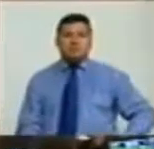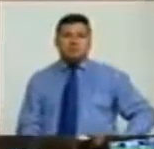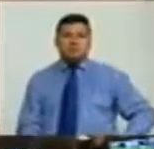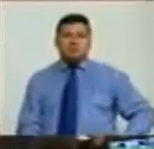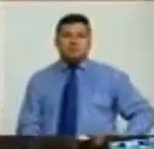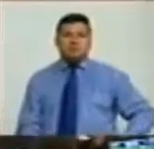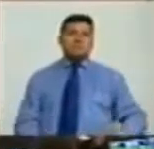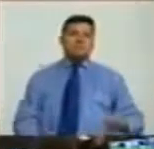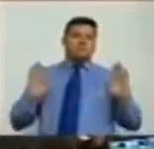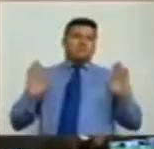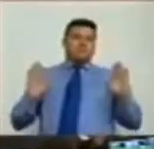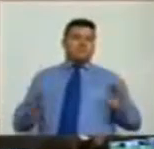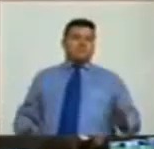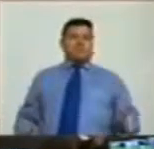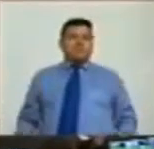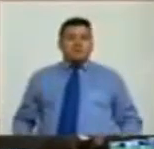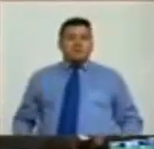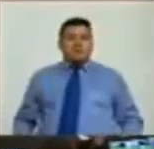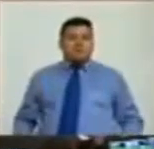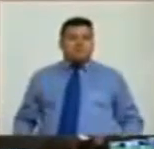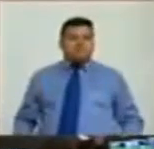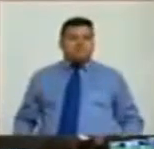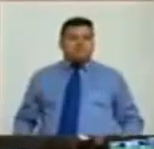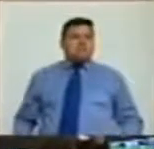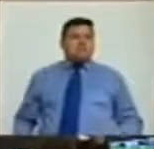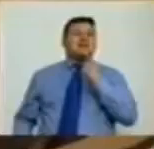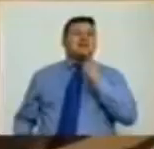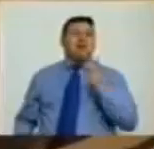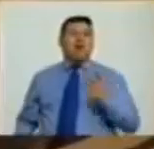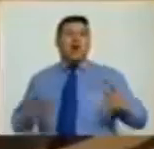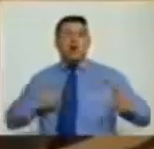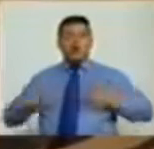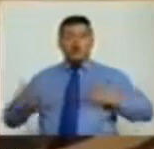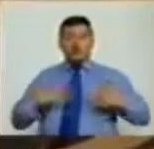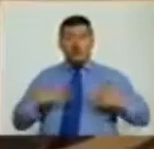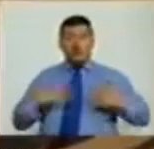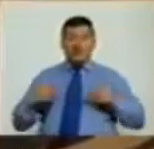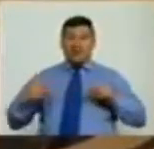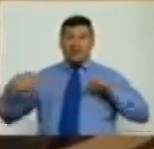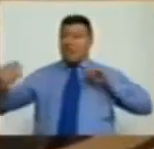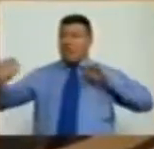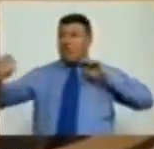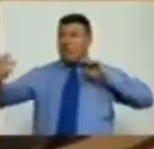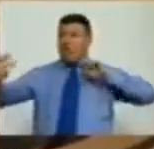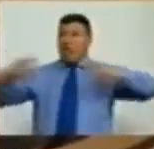Esta podría ser la comedia de los sinsentidos o de los contrasentidos.